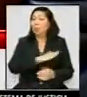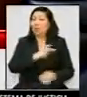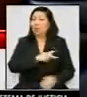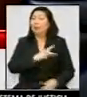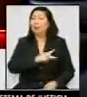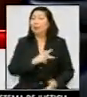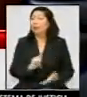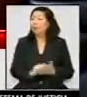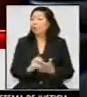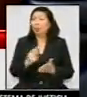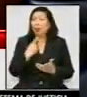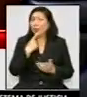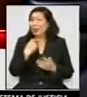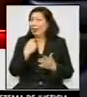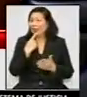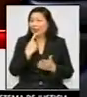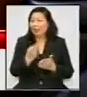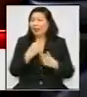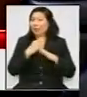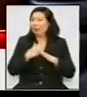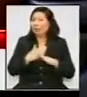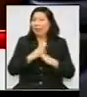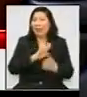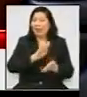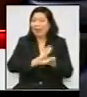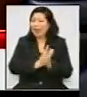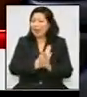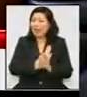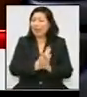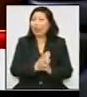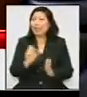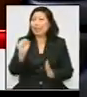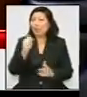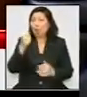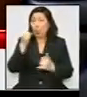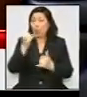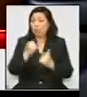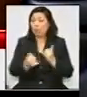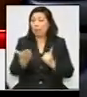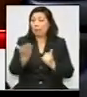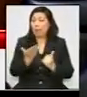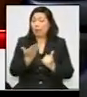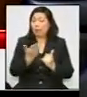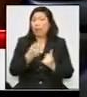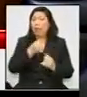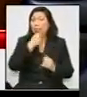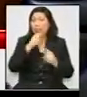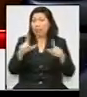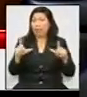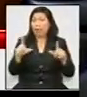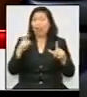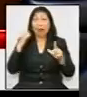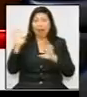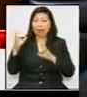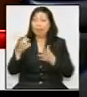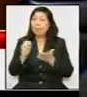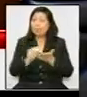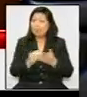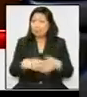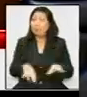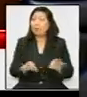Popular. No porque se pretenda obstaculizar nada. El sábado último pedí un medio radial de que se